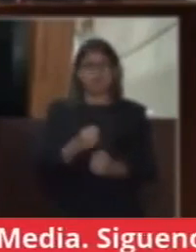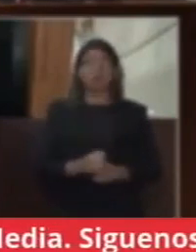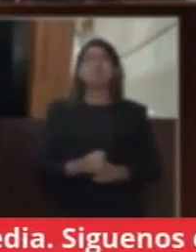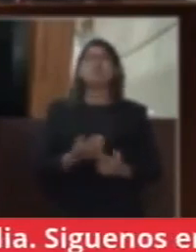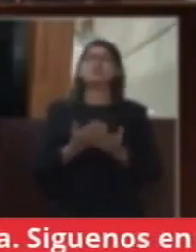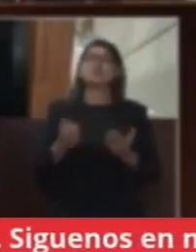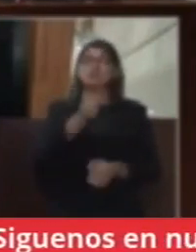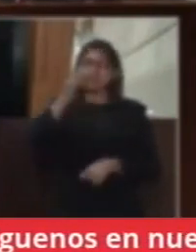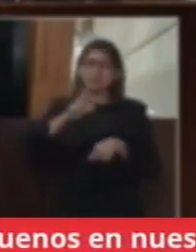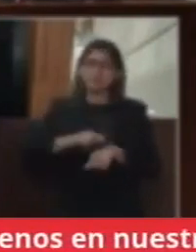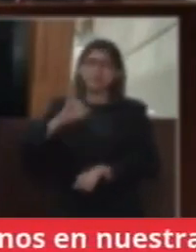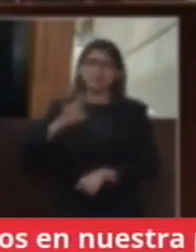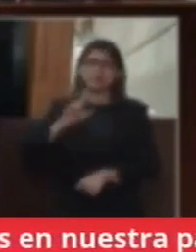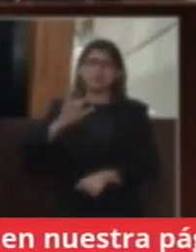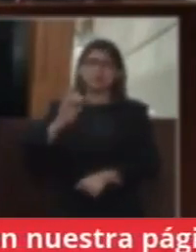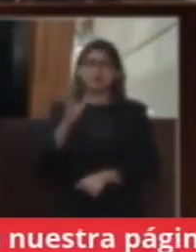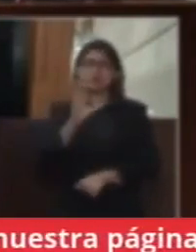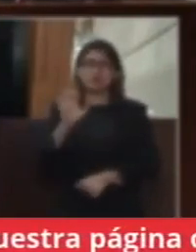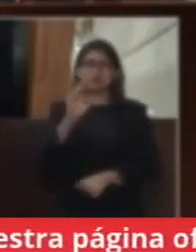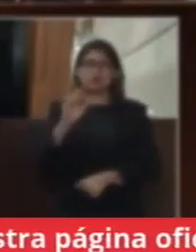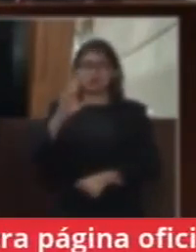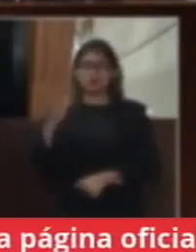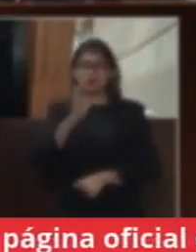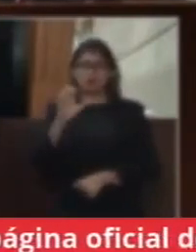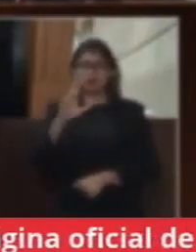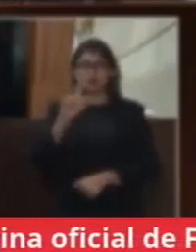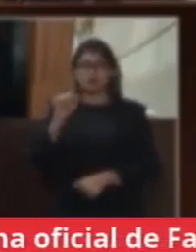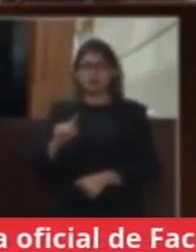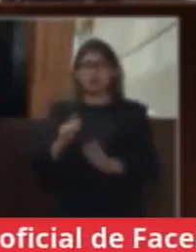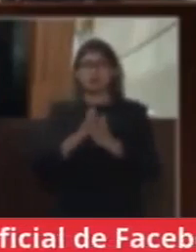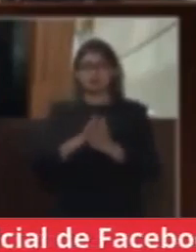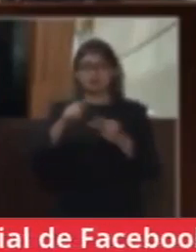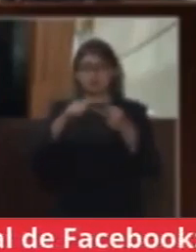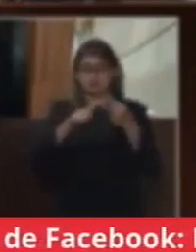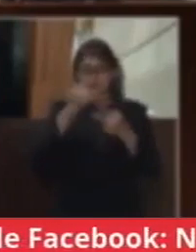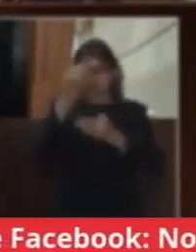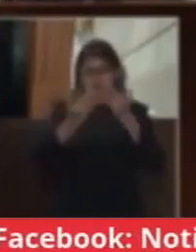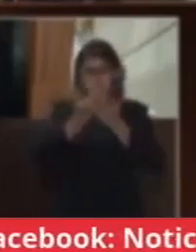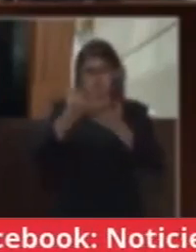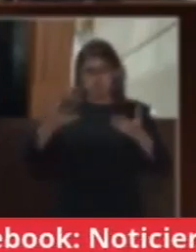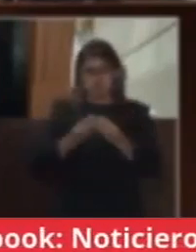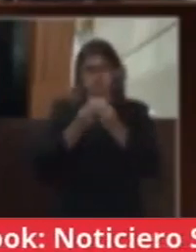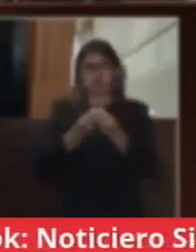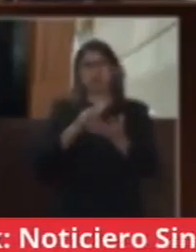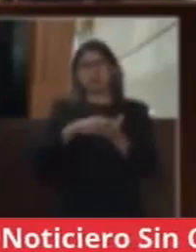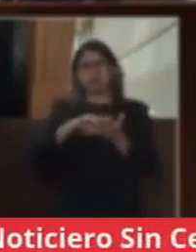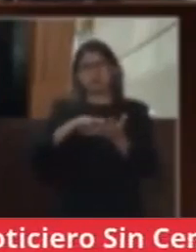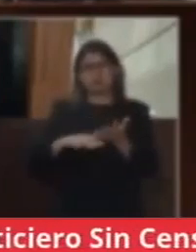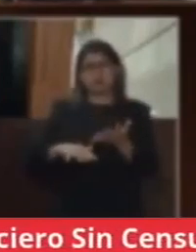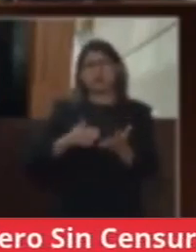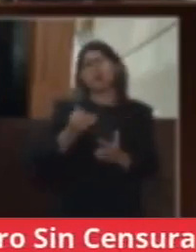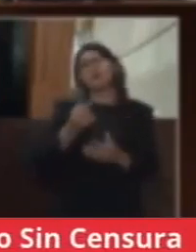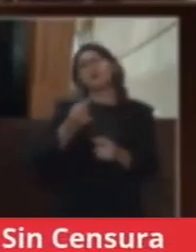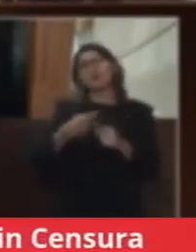fueran 7. Se somete a votación y efectivamente gana. Bueno, para esto el presidente del tribunal, debo